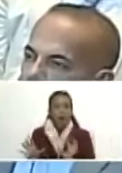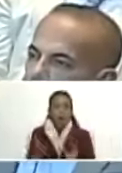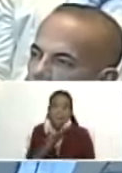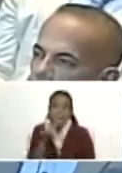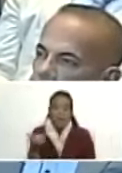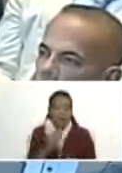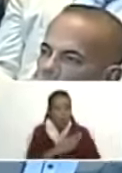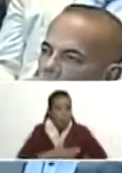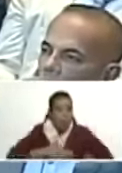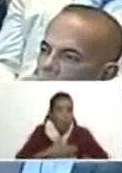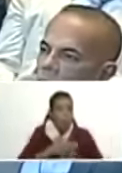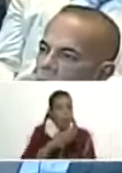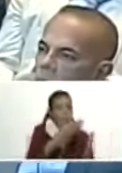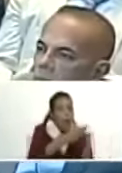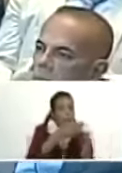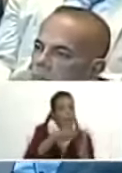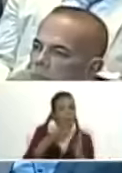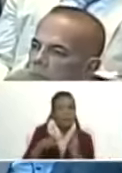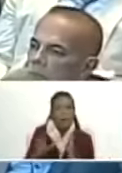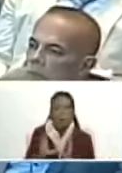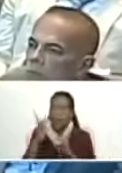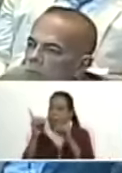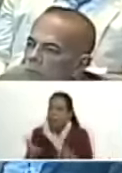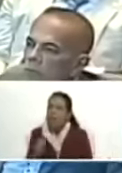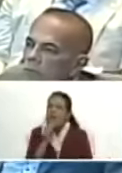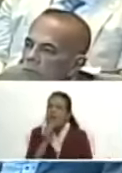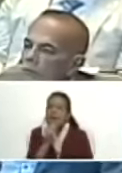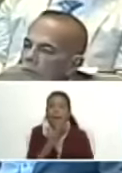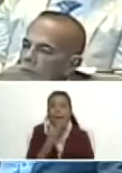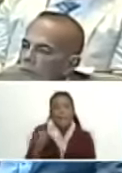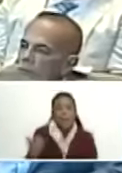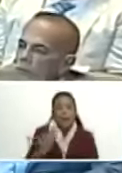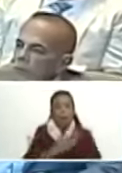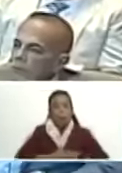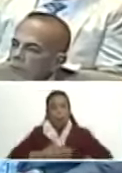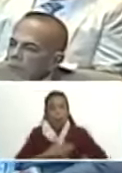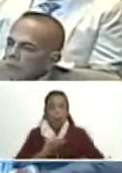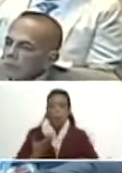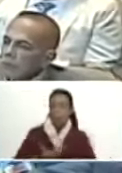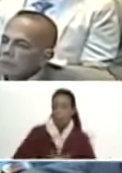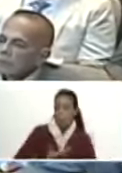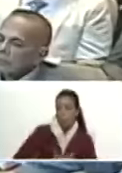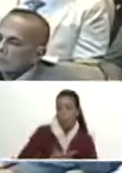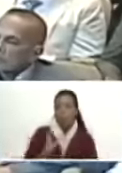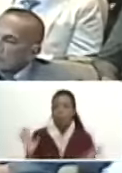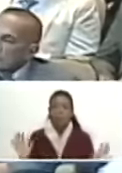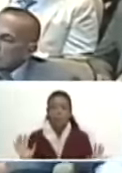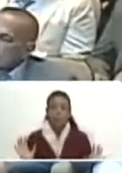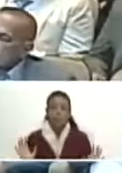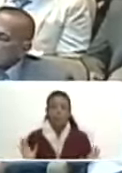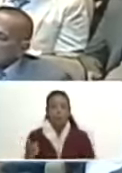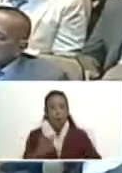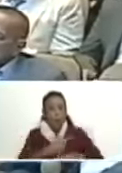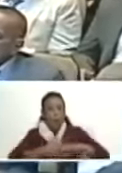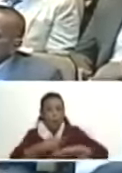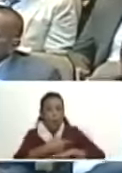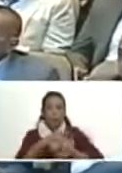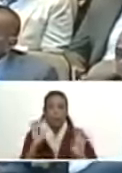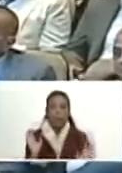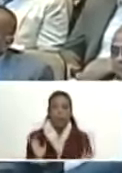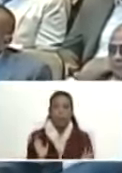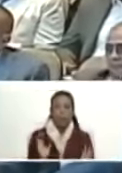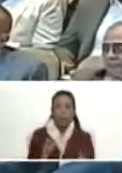parte, para que la gente elija bien su gobernador o gobernadora, Pedro Pérez, el que llamaban